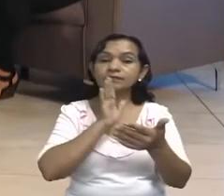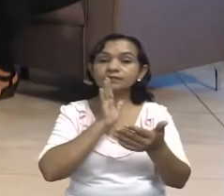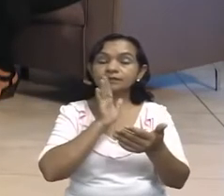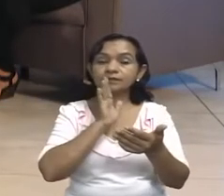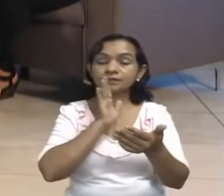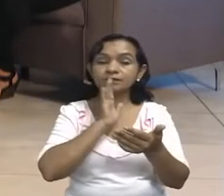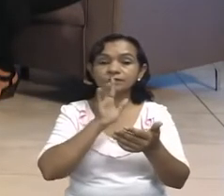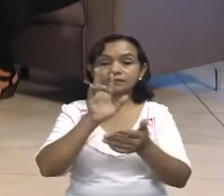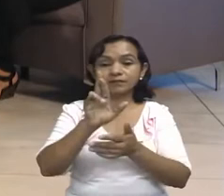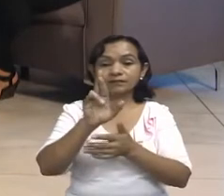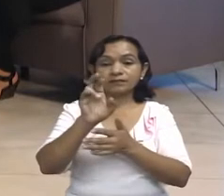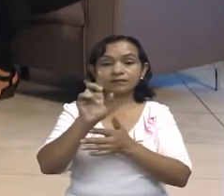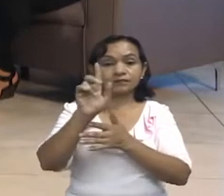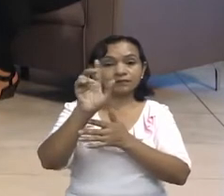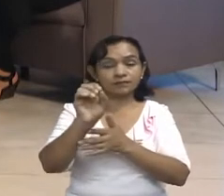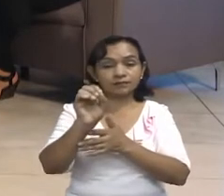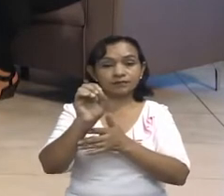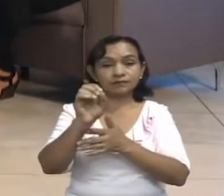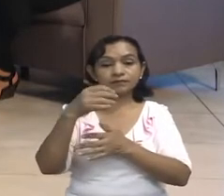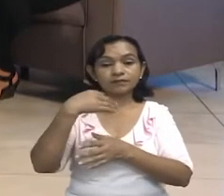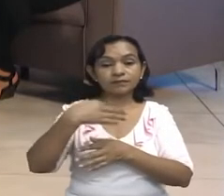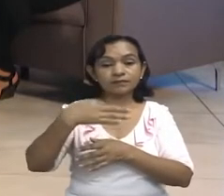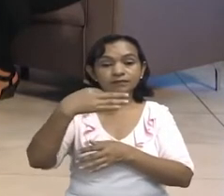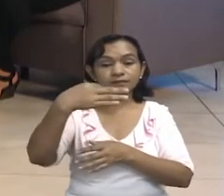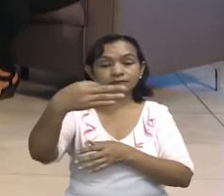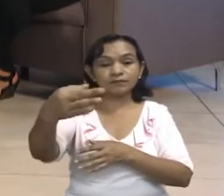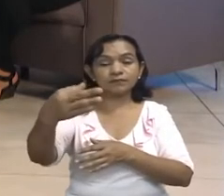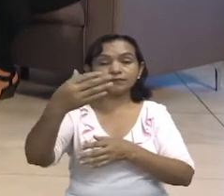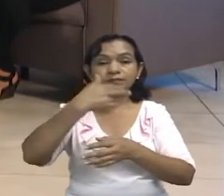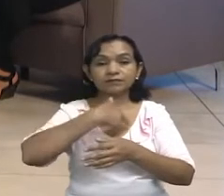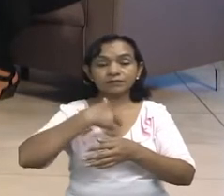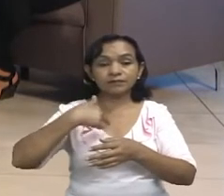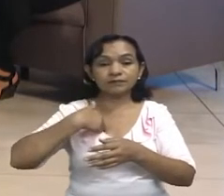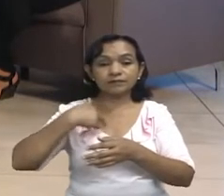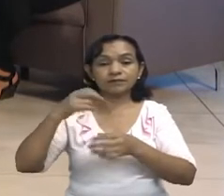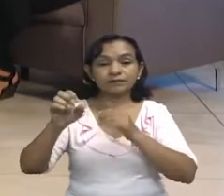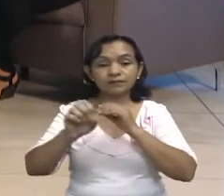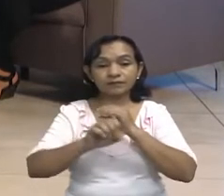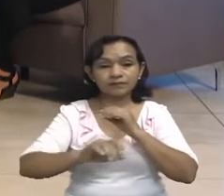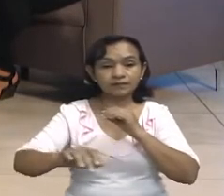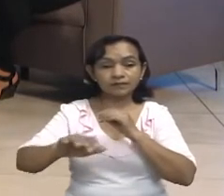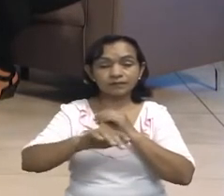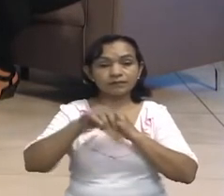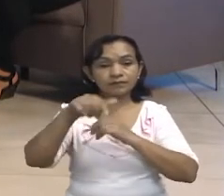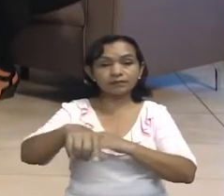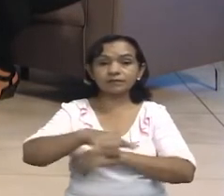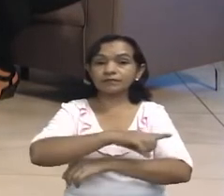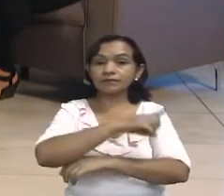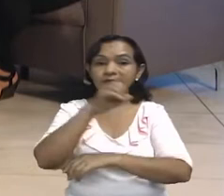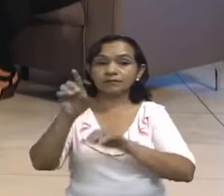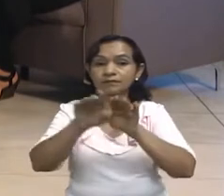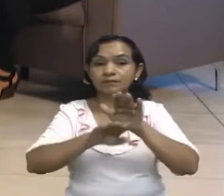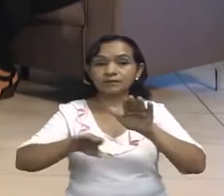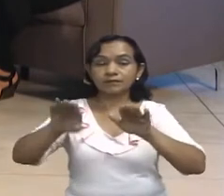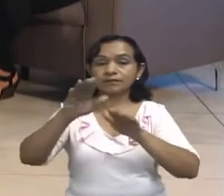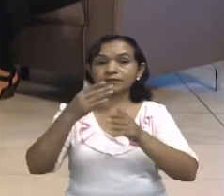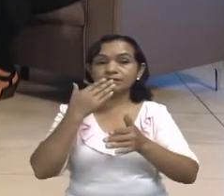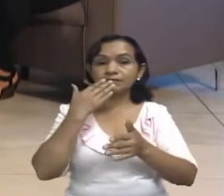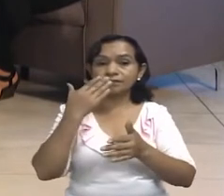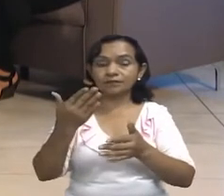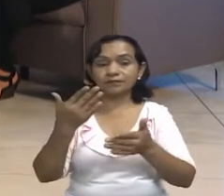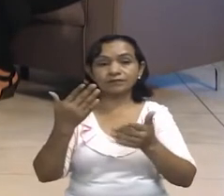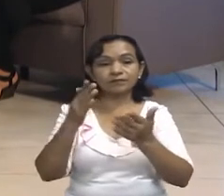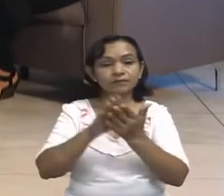de esos retos, ¿no?, que nos depara el proceso de construcción en principio social, hoy ya un canal un poco más robusto, con